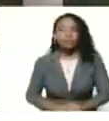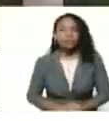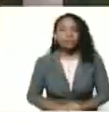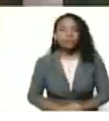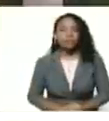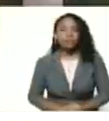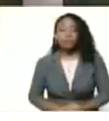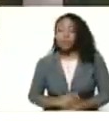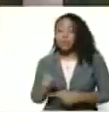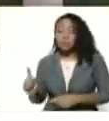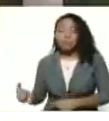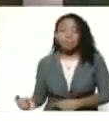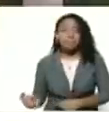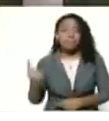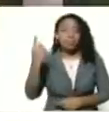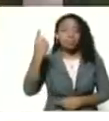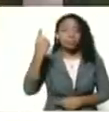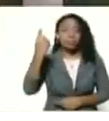Ese fue